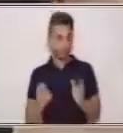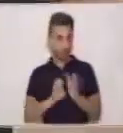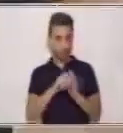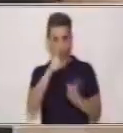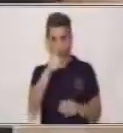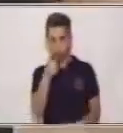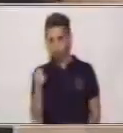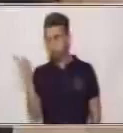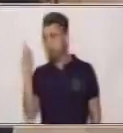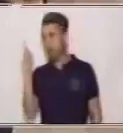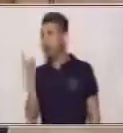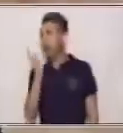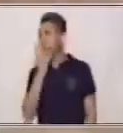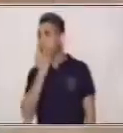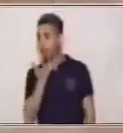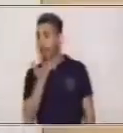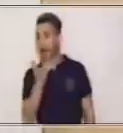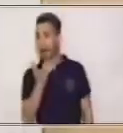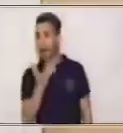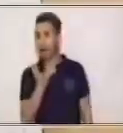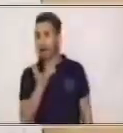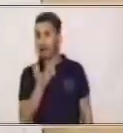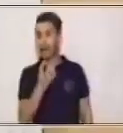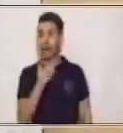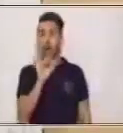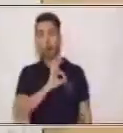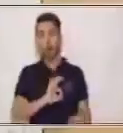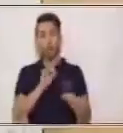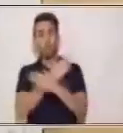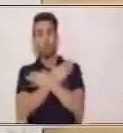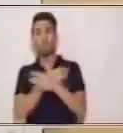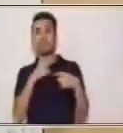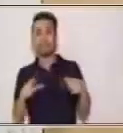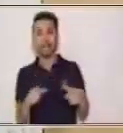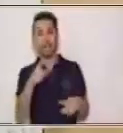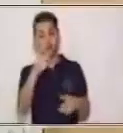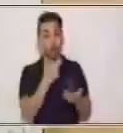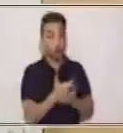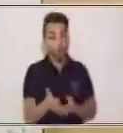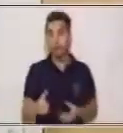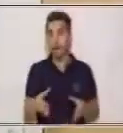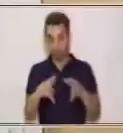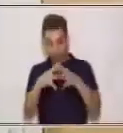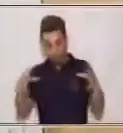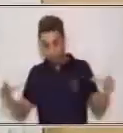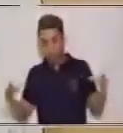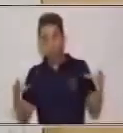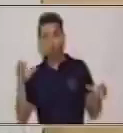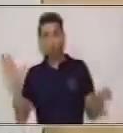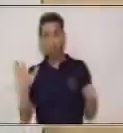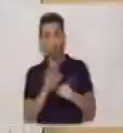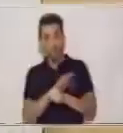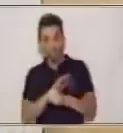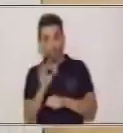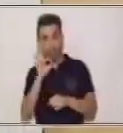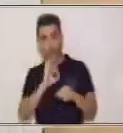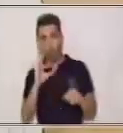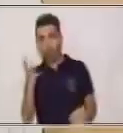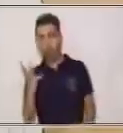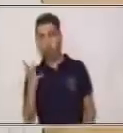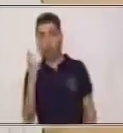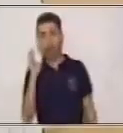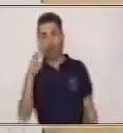pastel, tú compras uno que esté entero, no compras uno que ya le falte alguna parte. Vamos a comparar ahora.